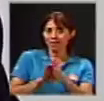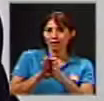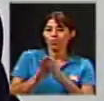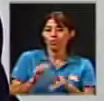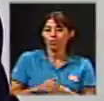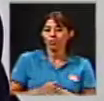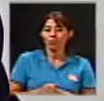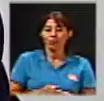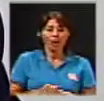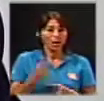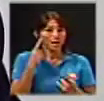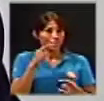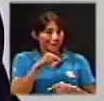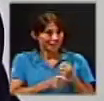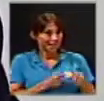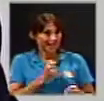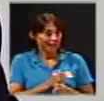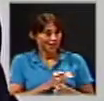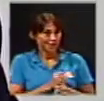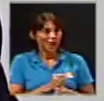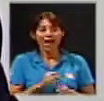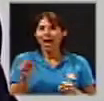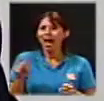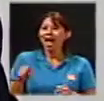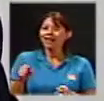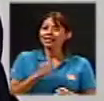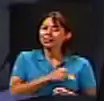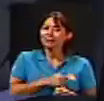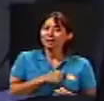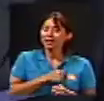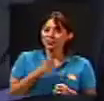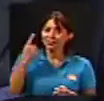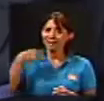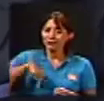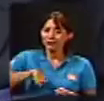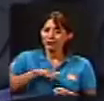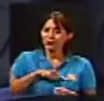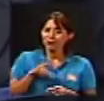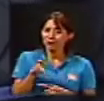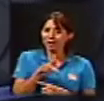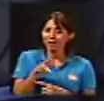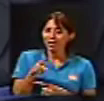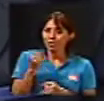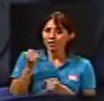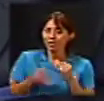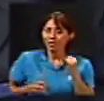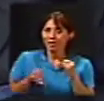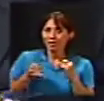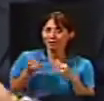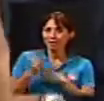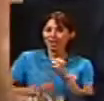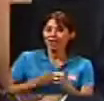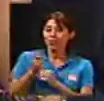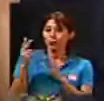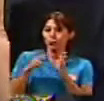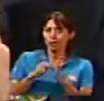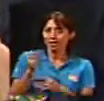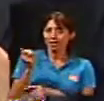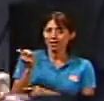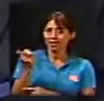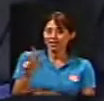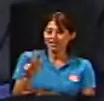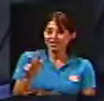está reviviendo. Bueno. Perdón, si es que esto lo estamos grabando a finales del 2013, el 2014,